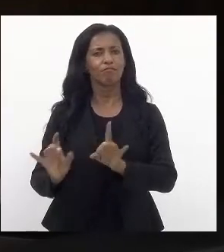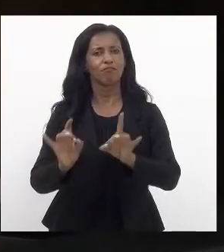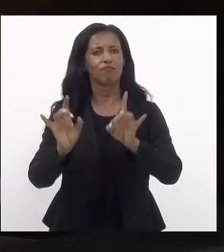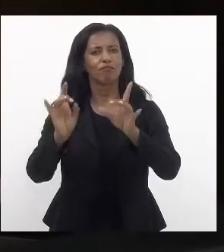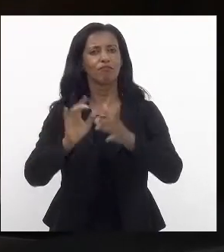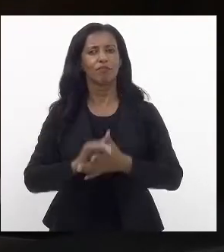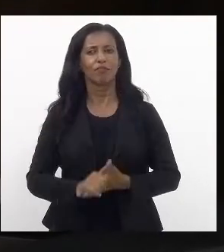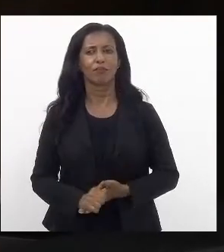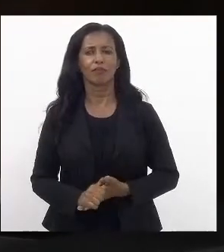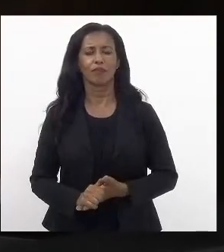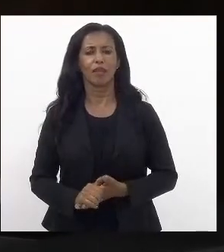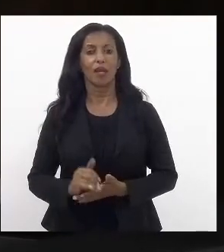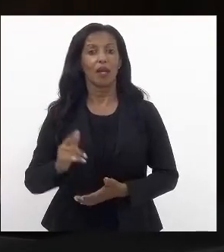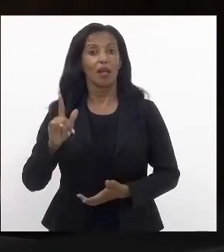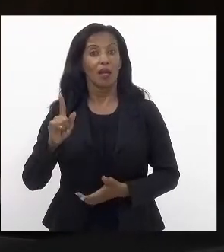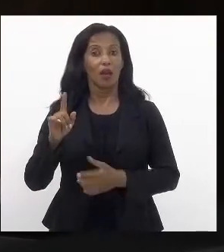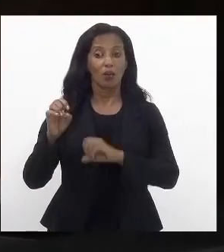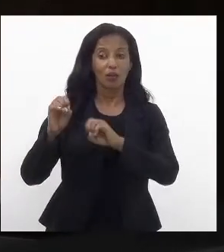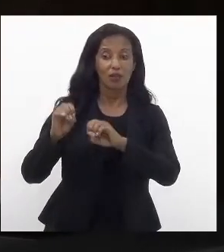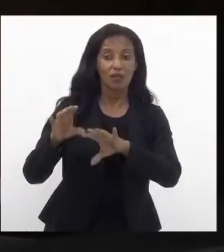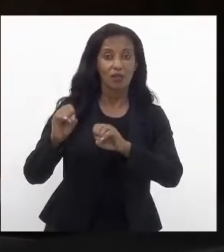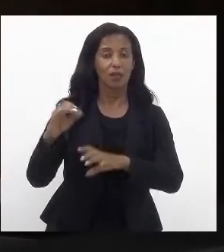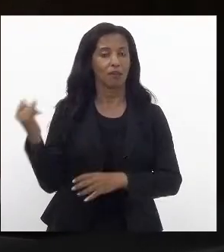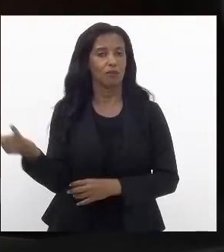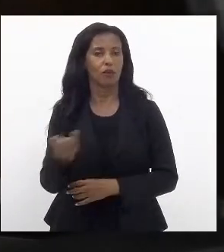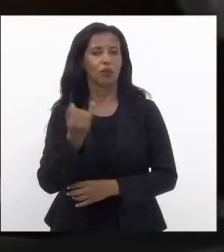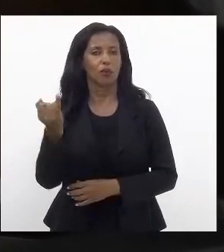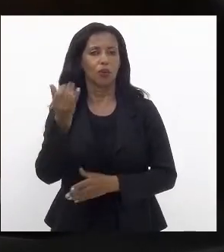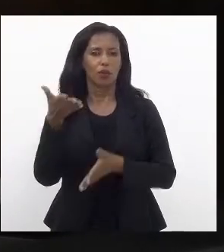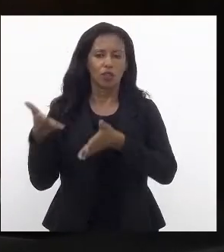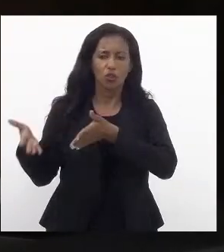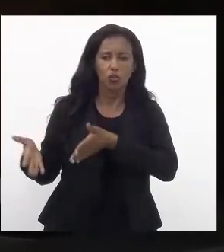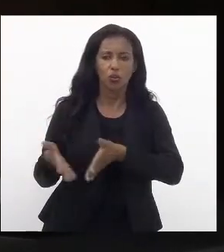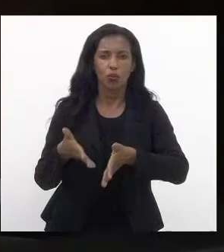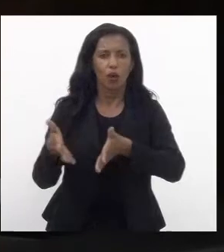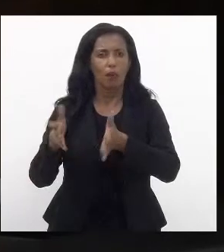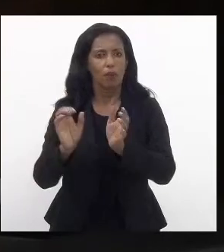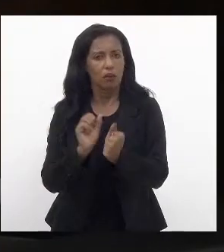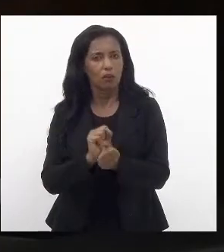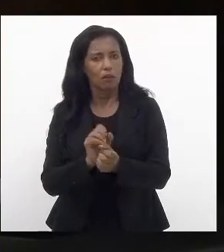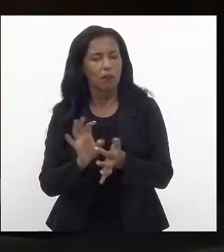La lección importante, no solamente que abrió el camino de la independencia,